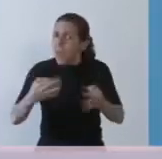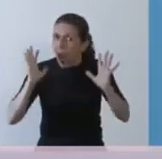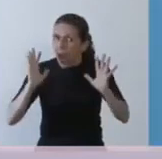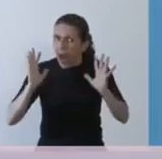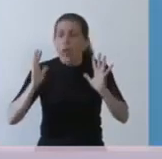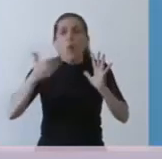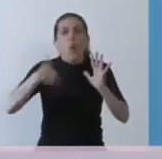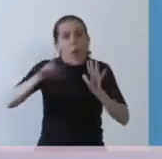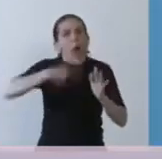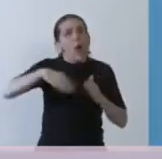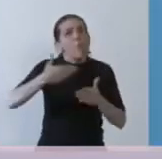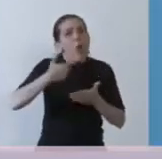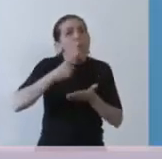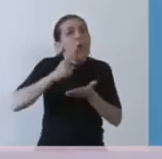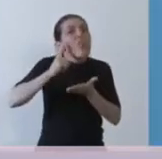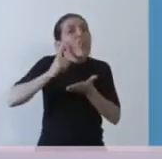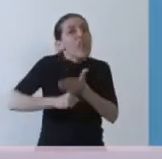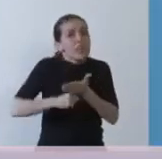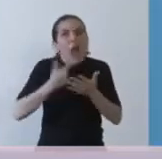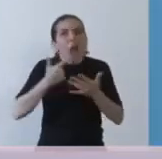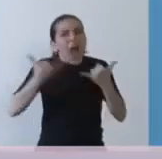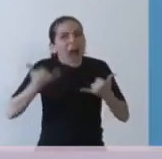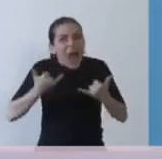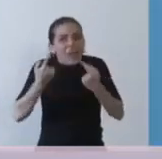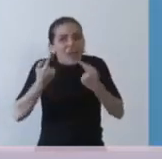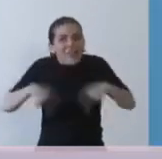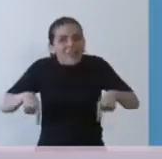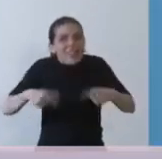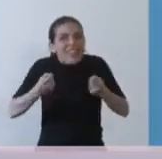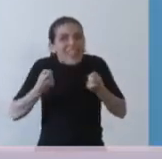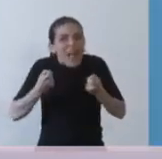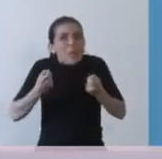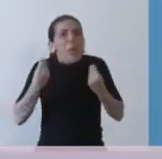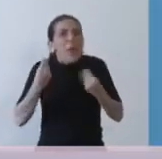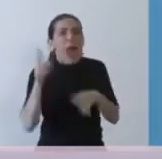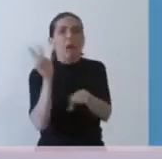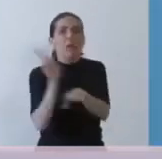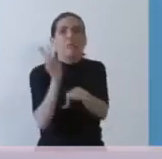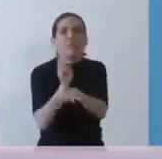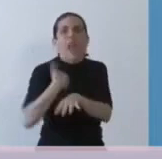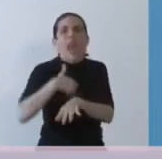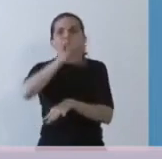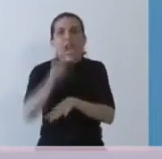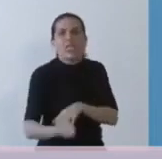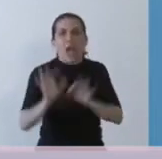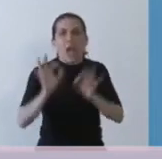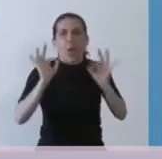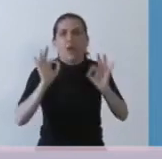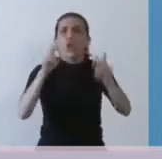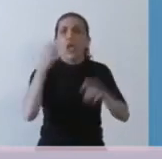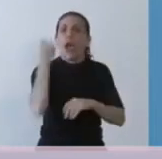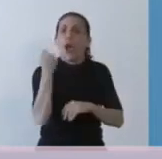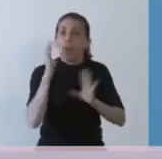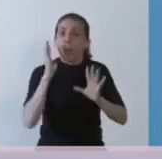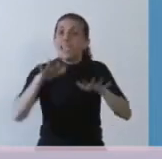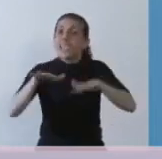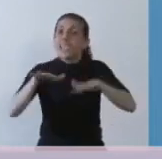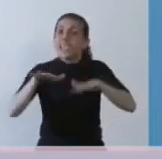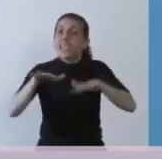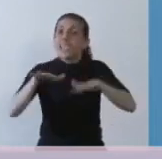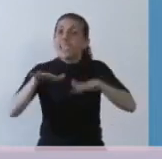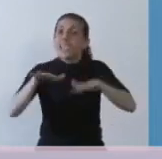poder contar con las condiciones para que la sociedad Argentina esté protegida en un contexto en el cual